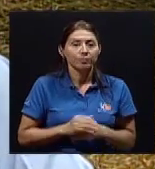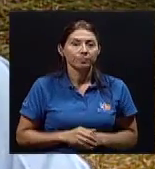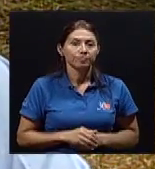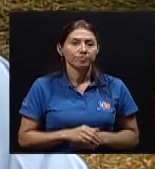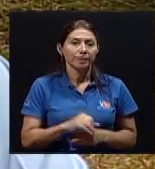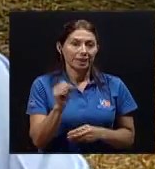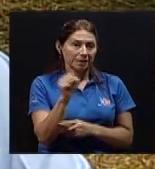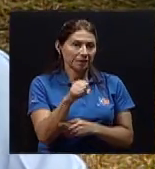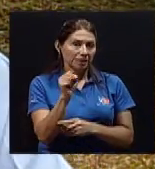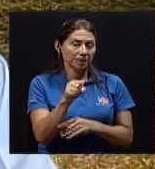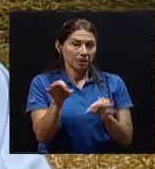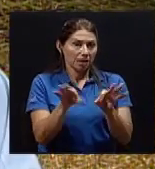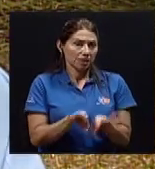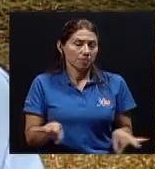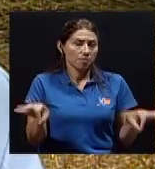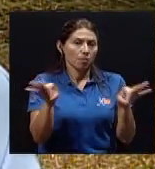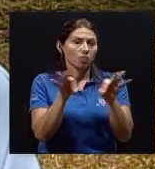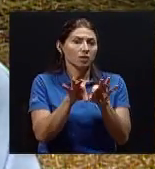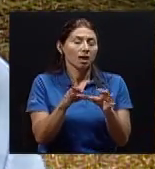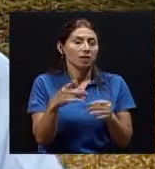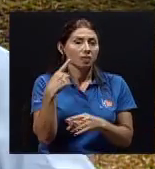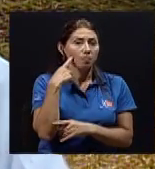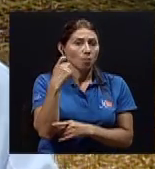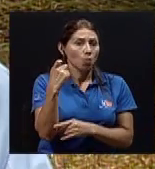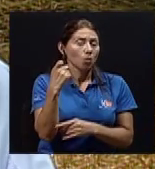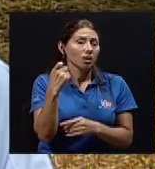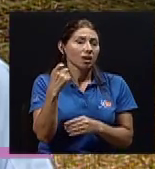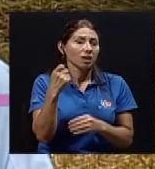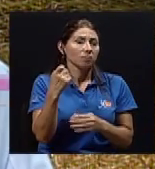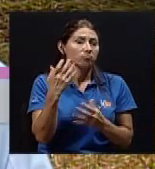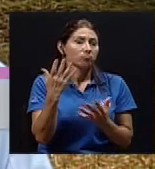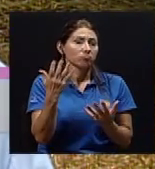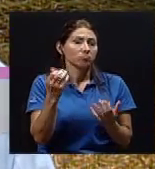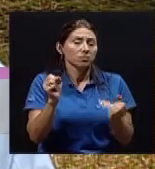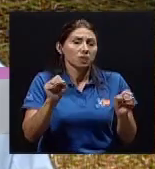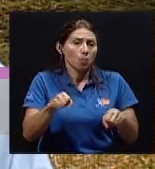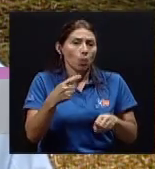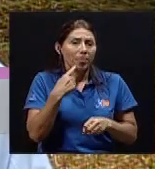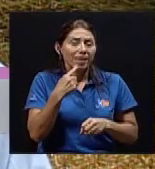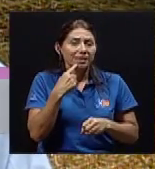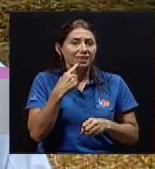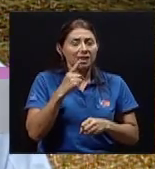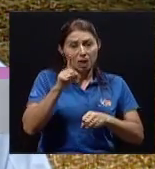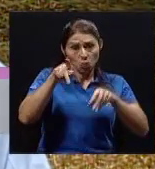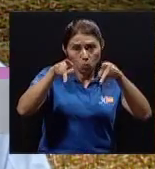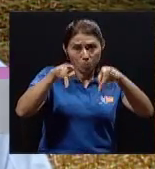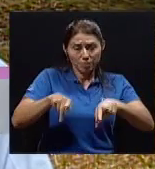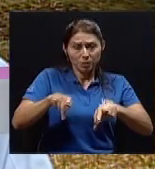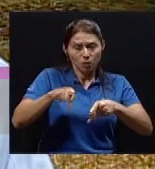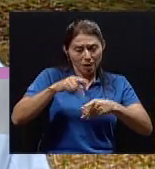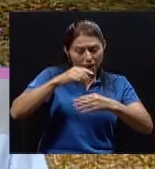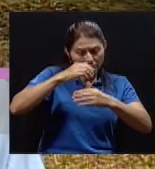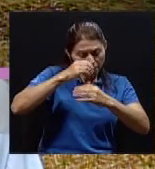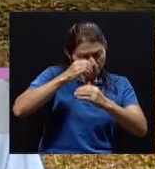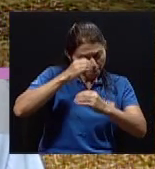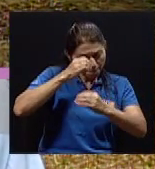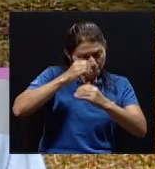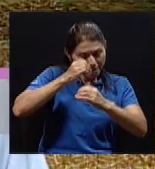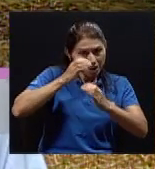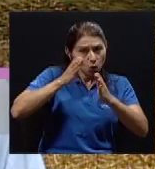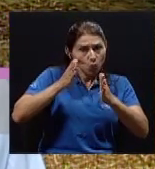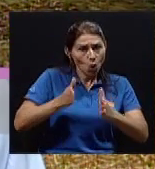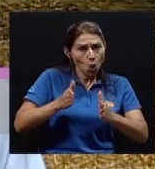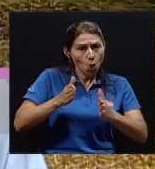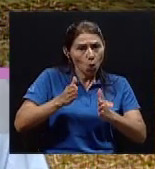importante, o sea, en cuanto a esto que mencionan, porque entonces podría decirse que el microbiólogo pues averigua sobre la gente